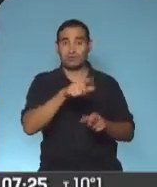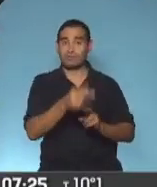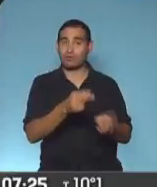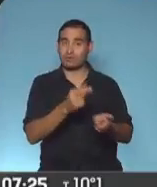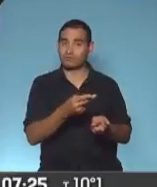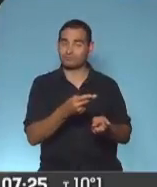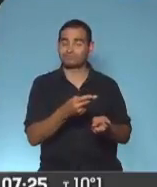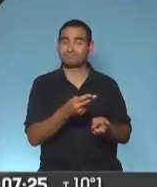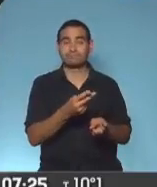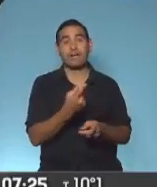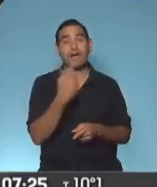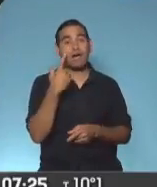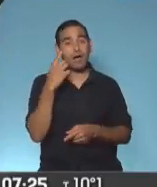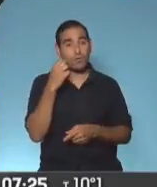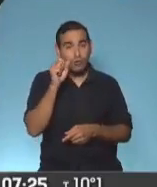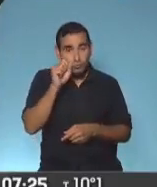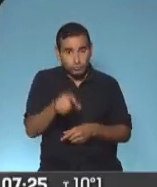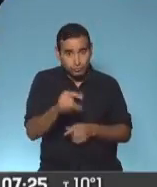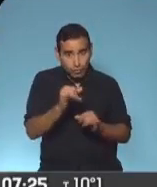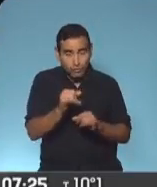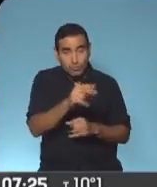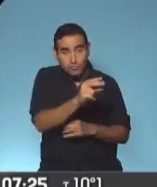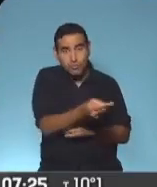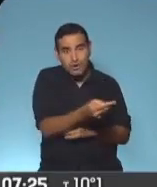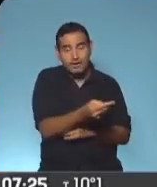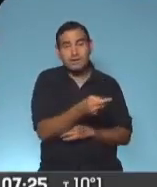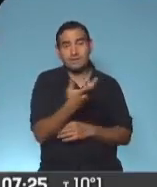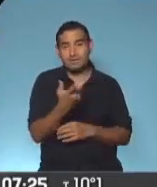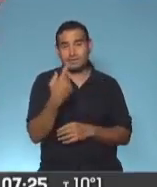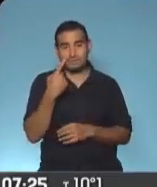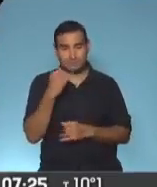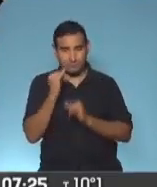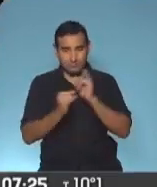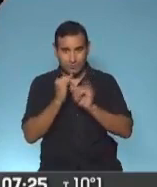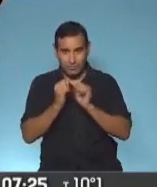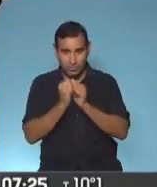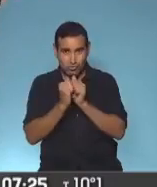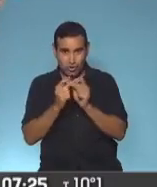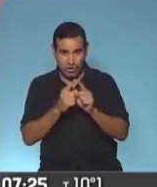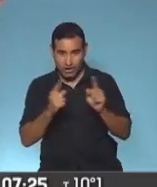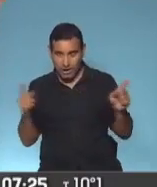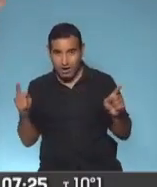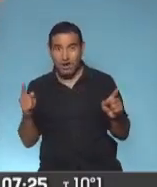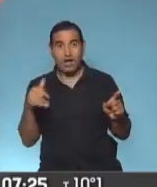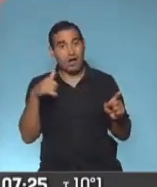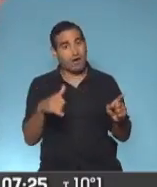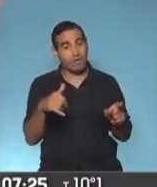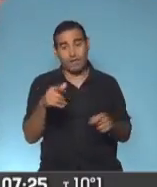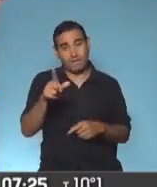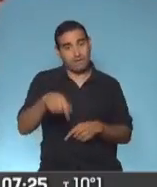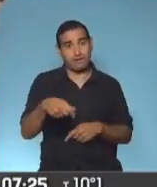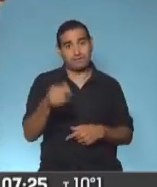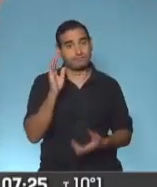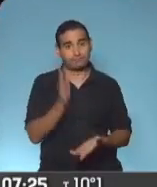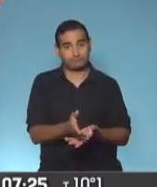eso. Y entre ellos está su propio abuelo. Toda esta secuencia que acabamos de contarte tiene ahora una consecuencia